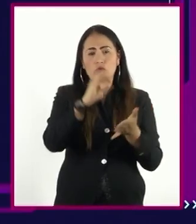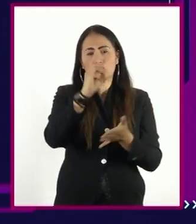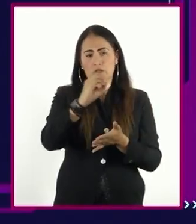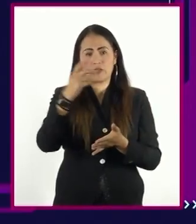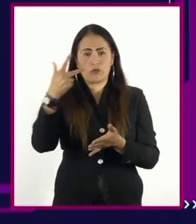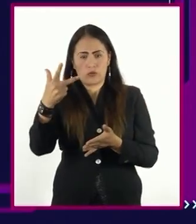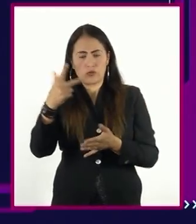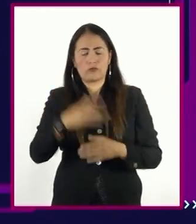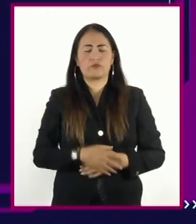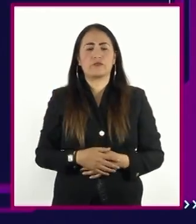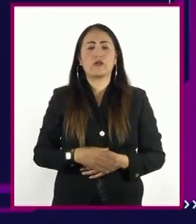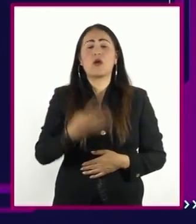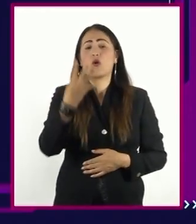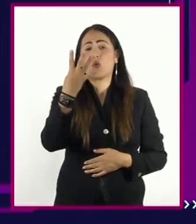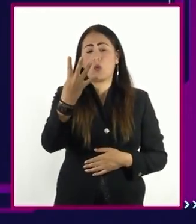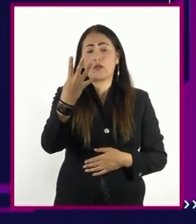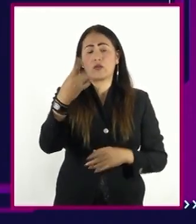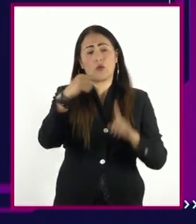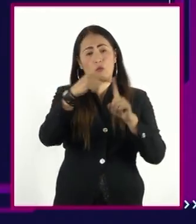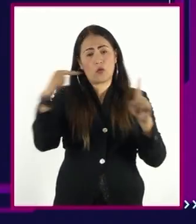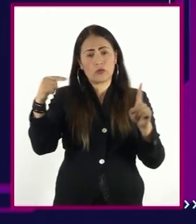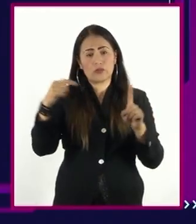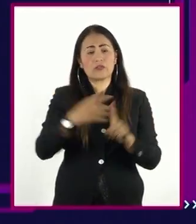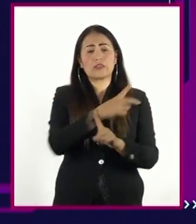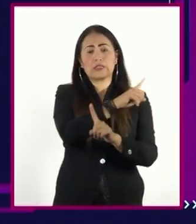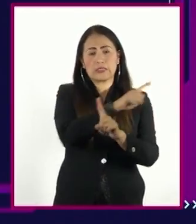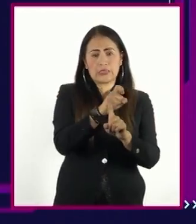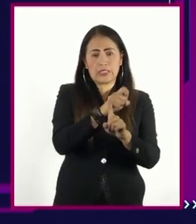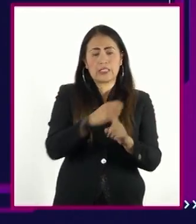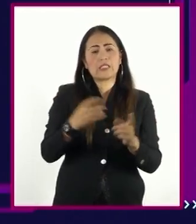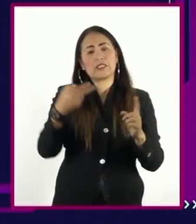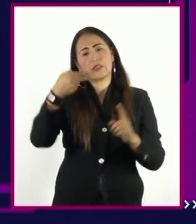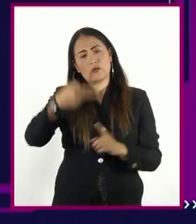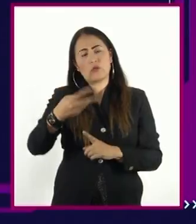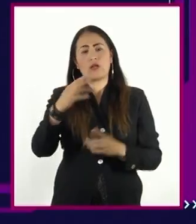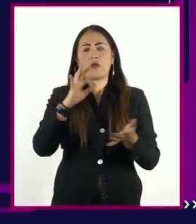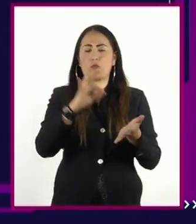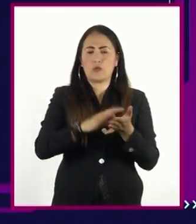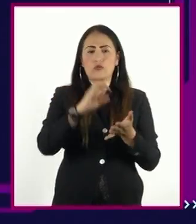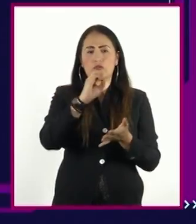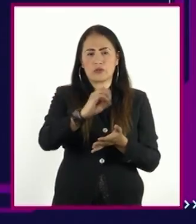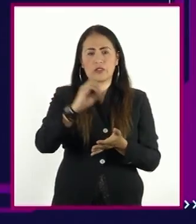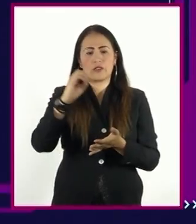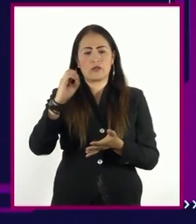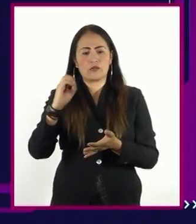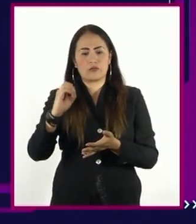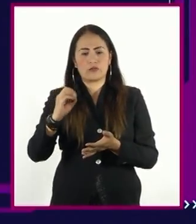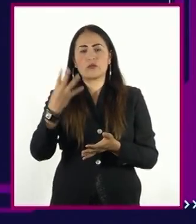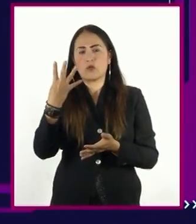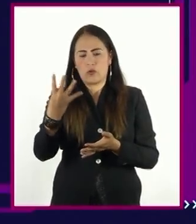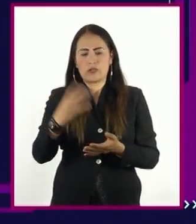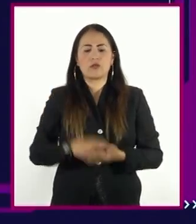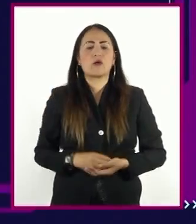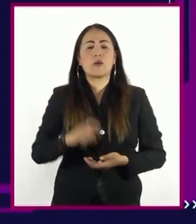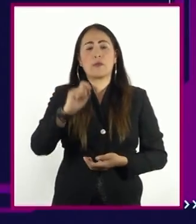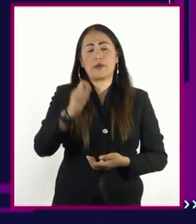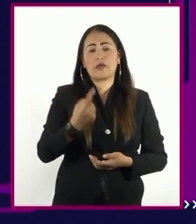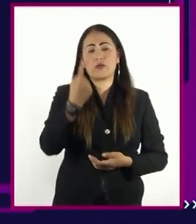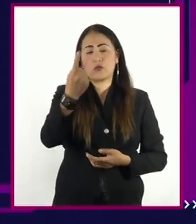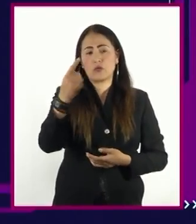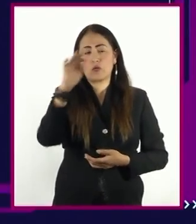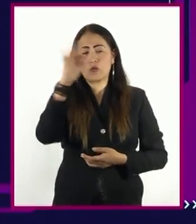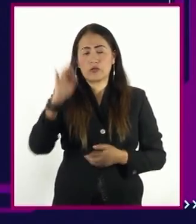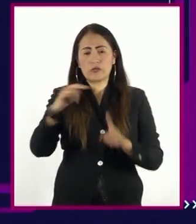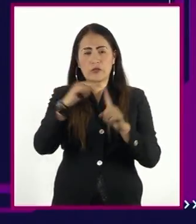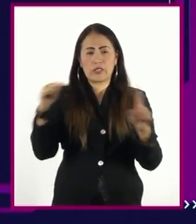centésimos. 4% entre 100 es igual a 4 centésimos y 21% entre 100 es igual